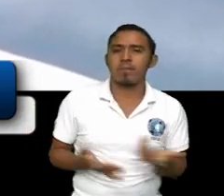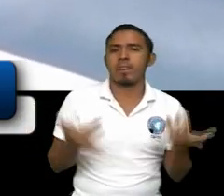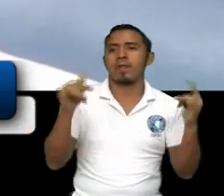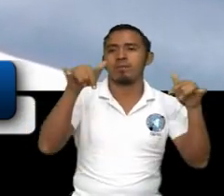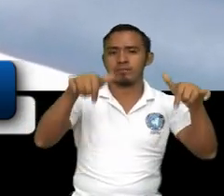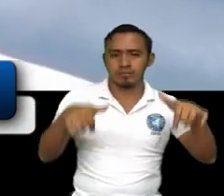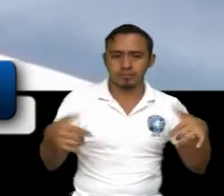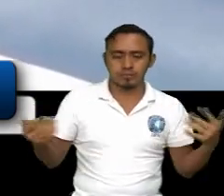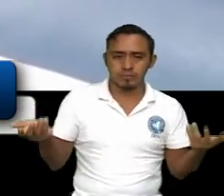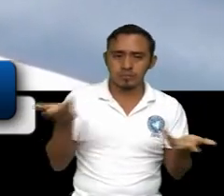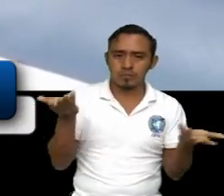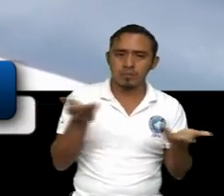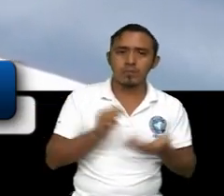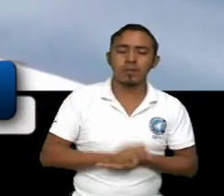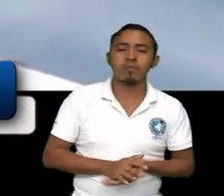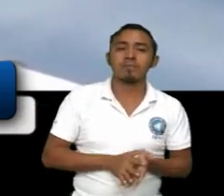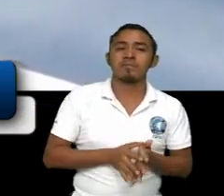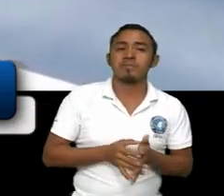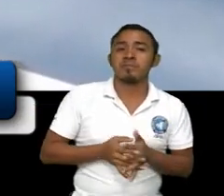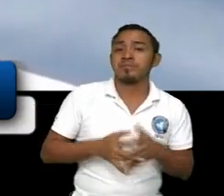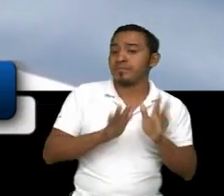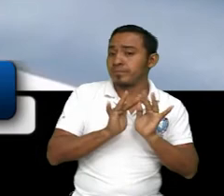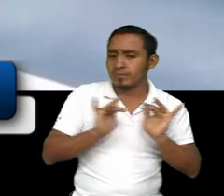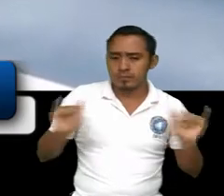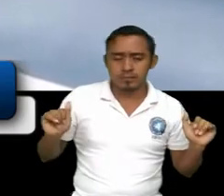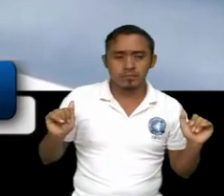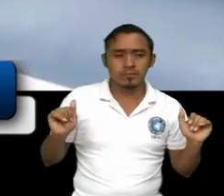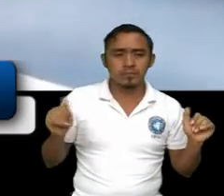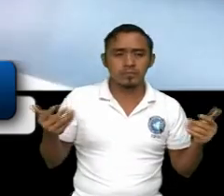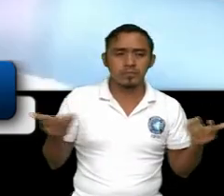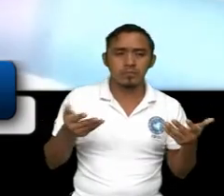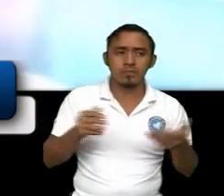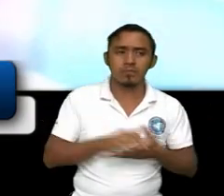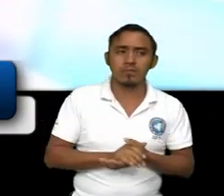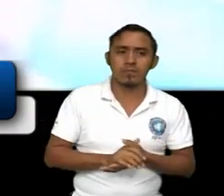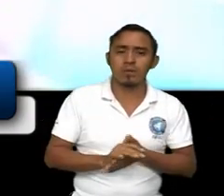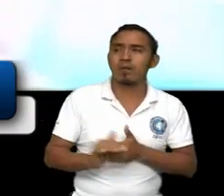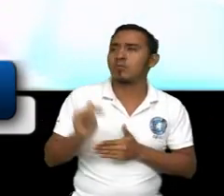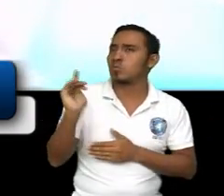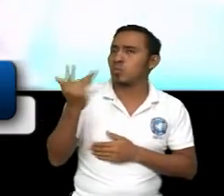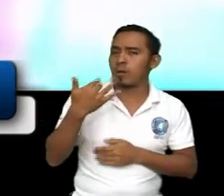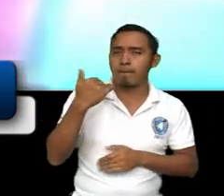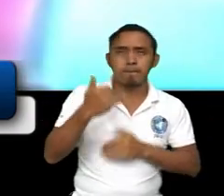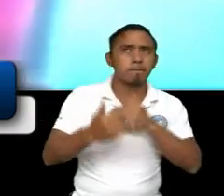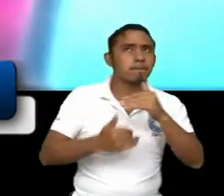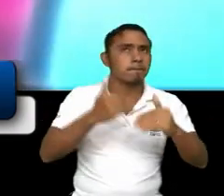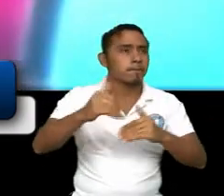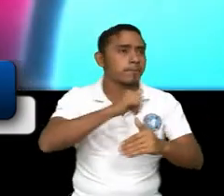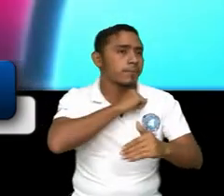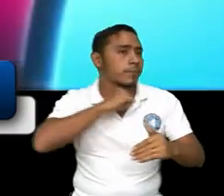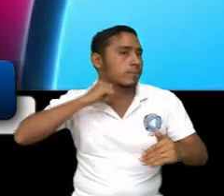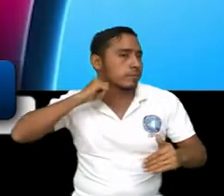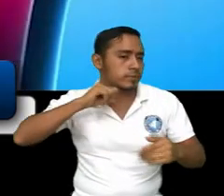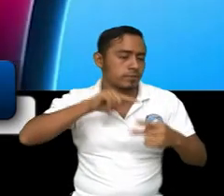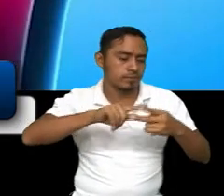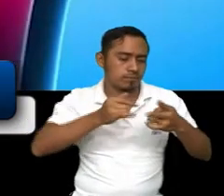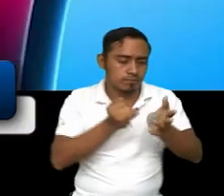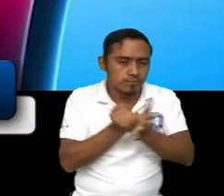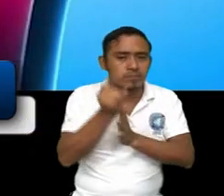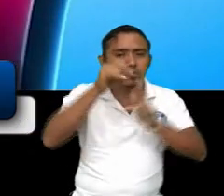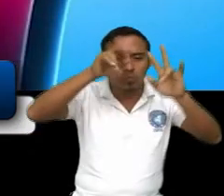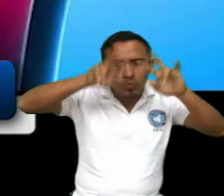tratamiento un 9 que ustedes ya diagnostican hacen todos lo referente los exámenes y los estudios